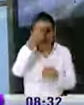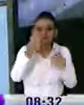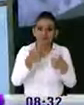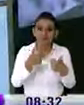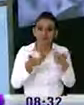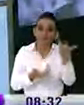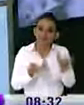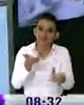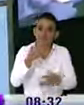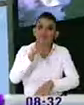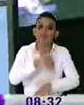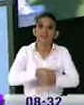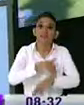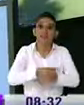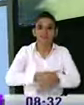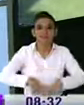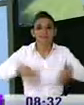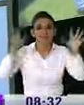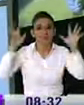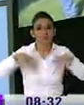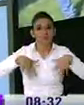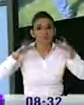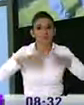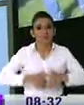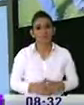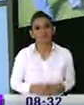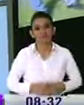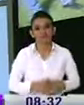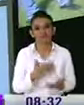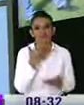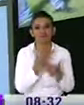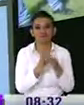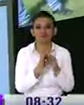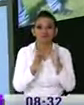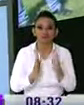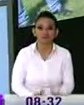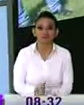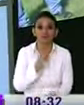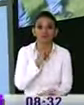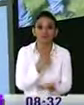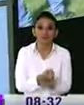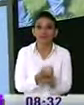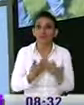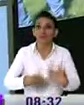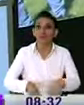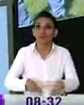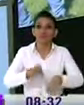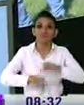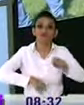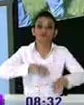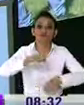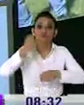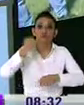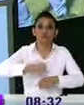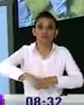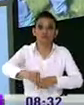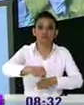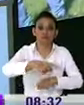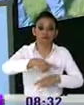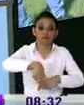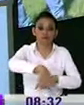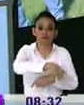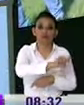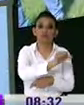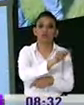demás porque usualmente en la tarde cambia el clima, Roberto. Gracias, Sofi. La verdad es que ya tienen ciclo paseo allá desde el San Luis. ¿Dónde queda